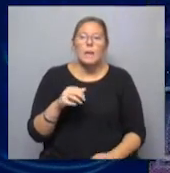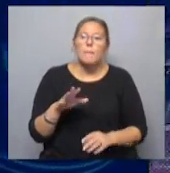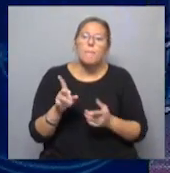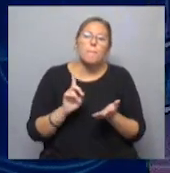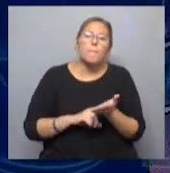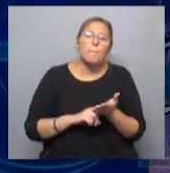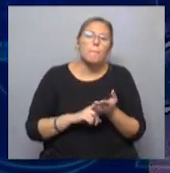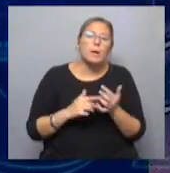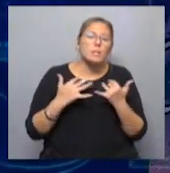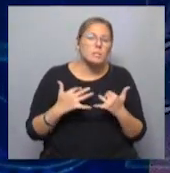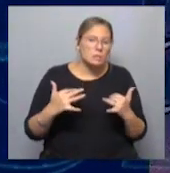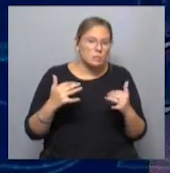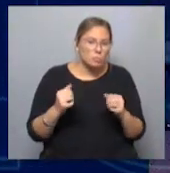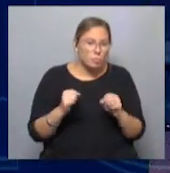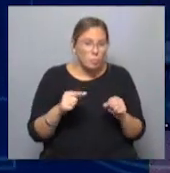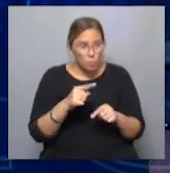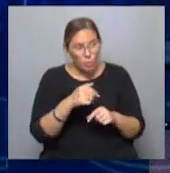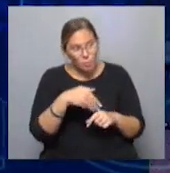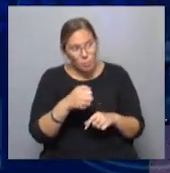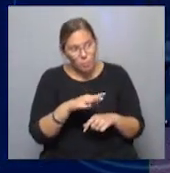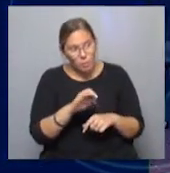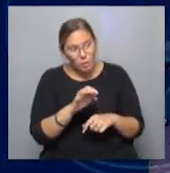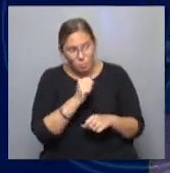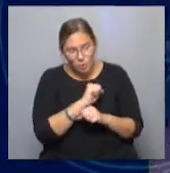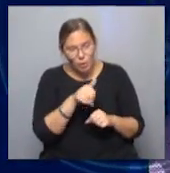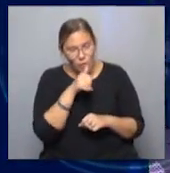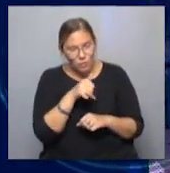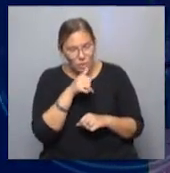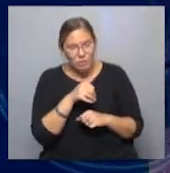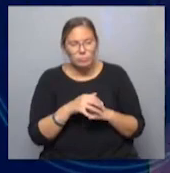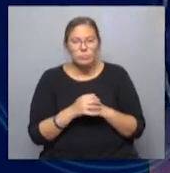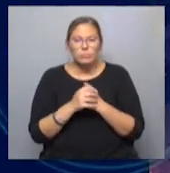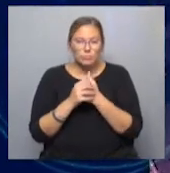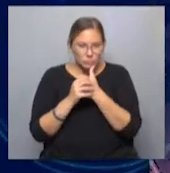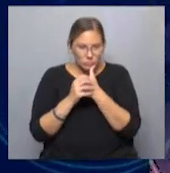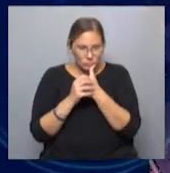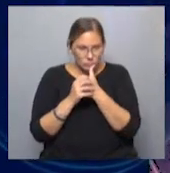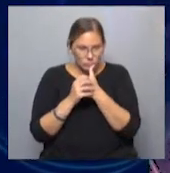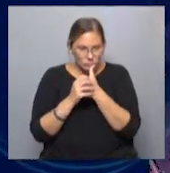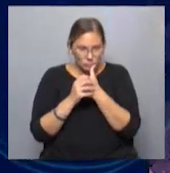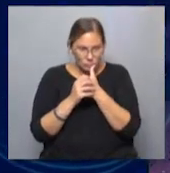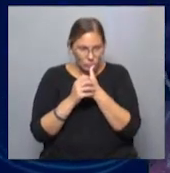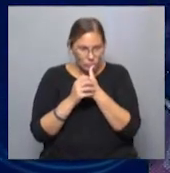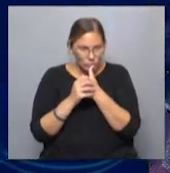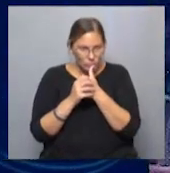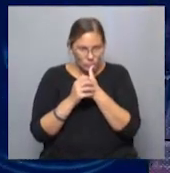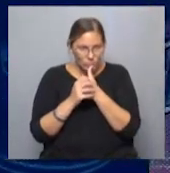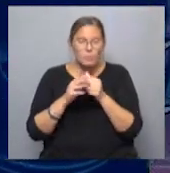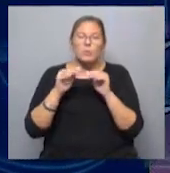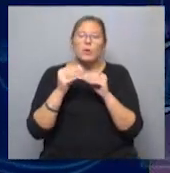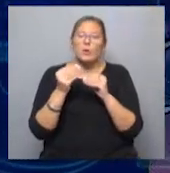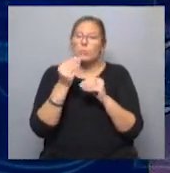en este espectáculo? Capaz que vos, Mario, nos podés contar un poquito. Bueno, un